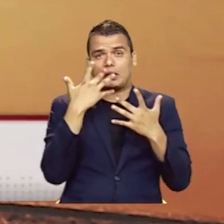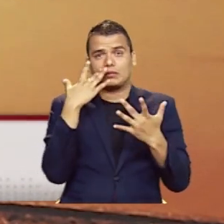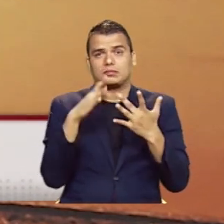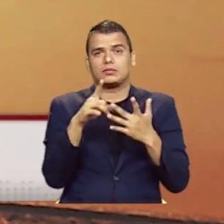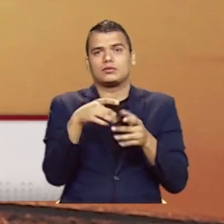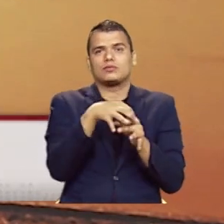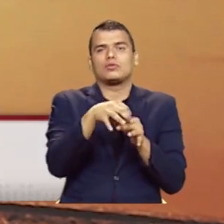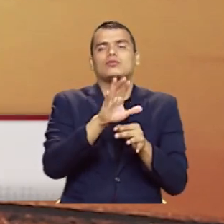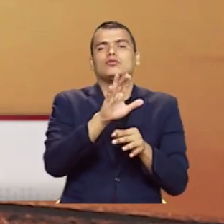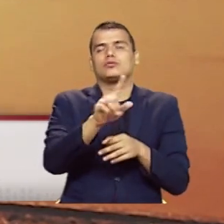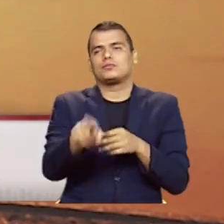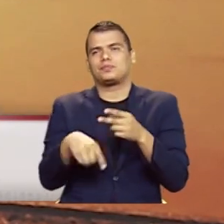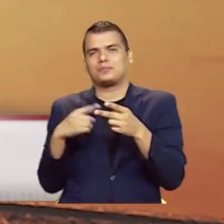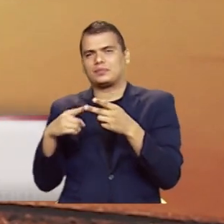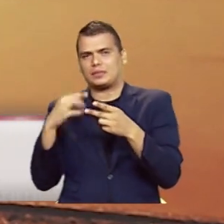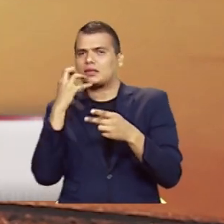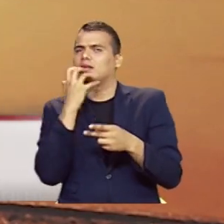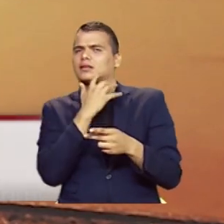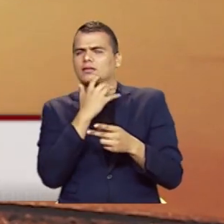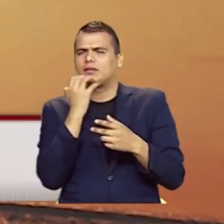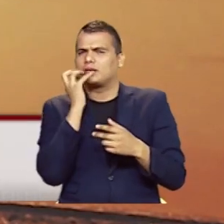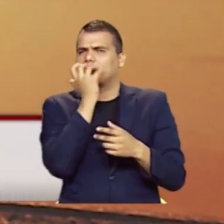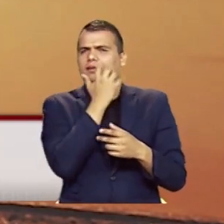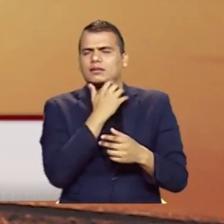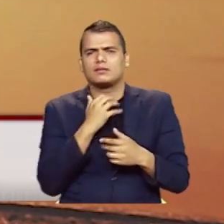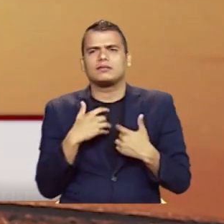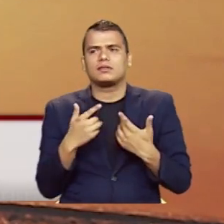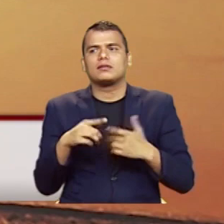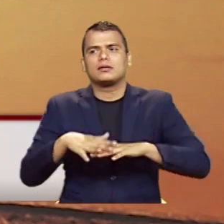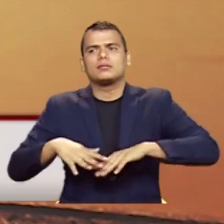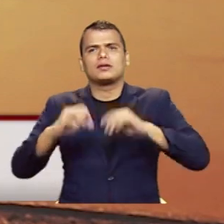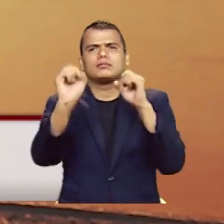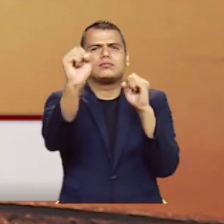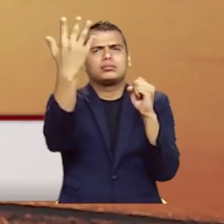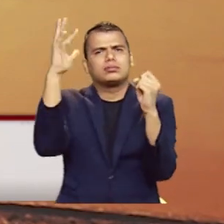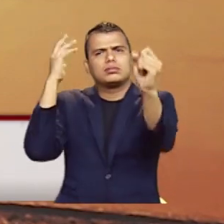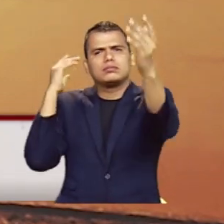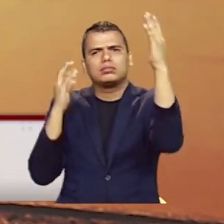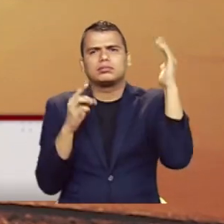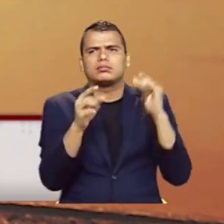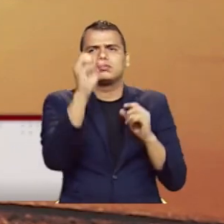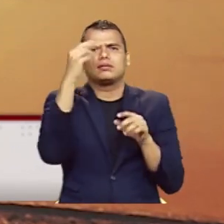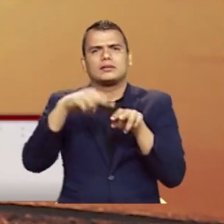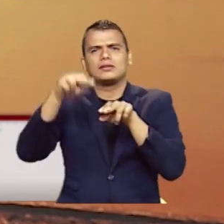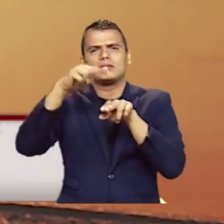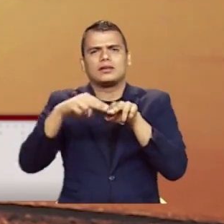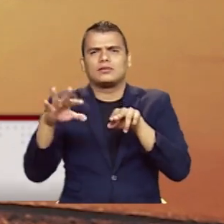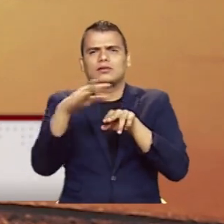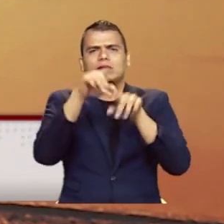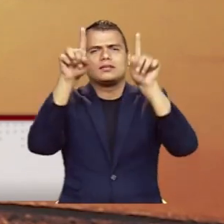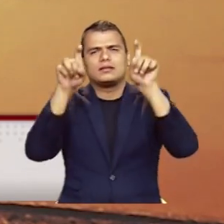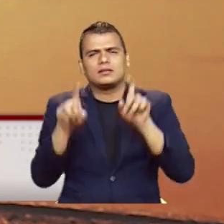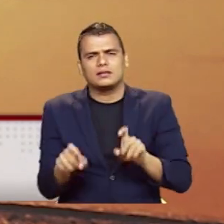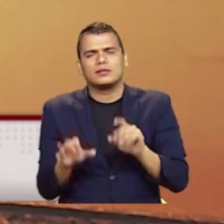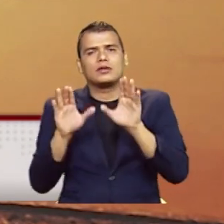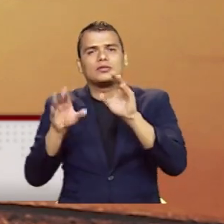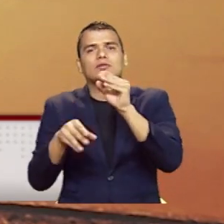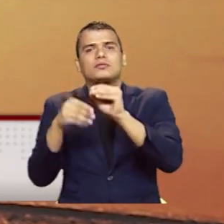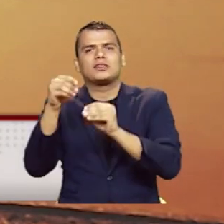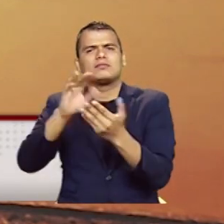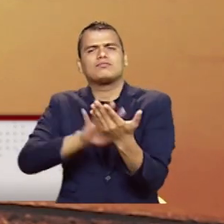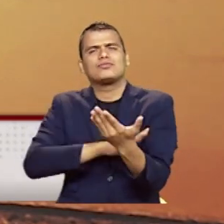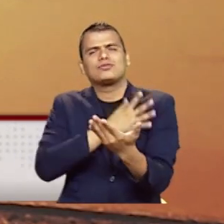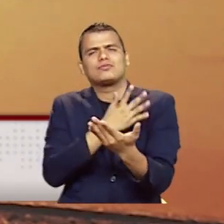municipio importante, y el otro es Ginebra, que tiene un jardín botánico también con la vocación alrededor de la naturaleza, algunos elementos de música.